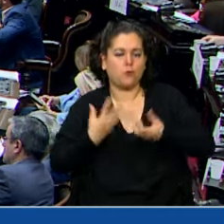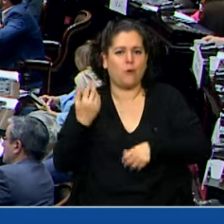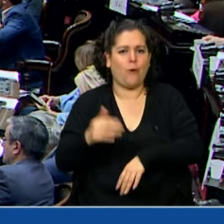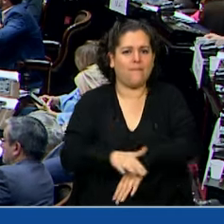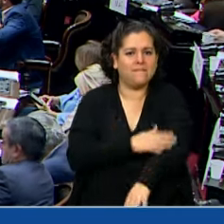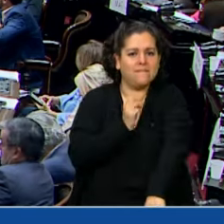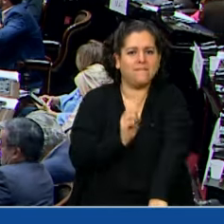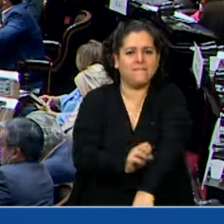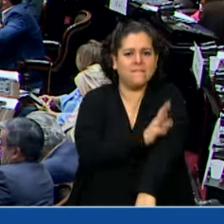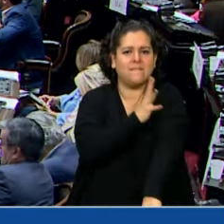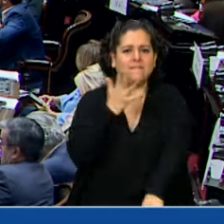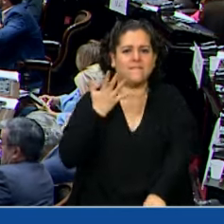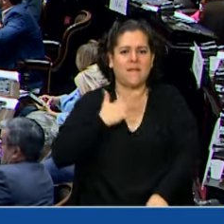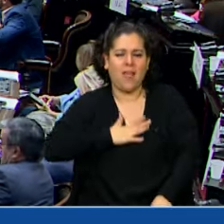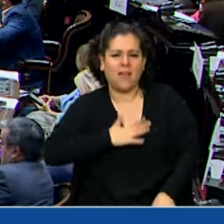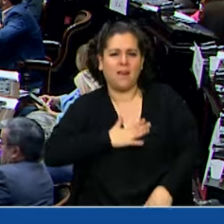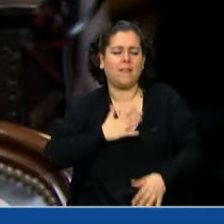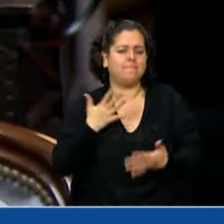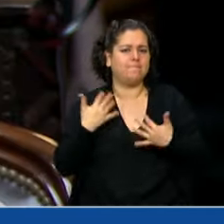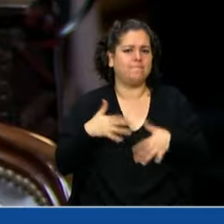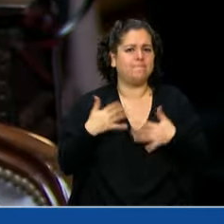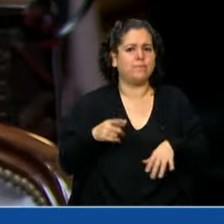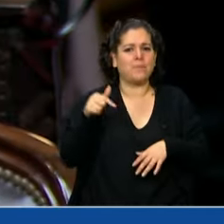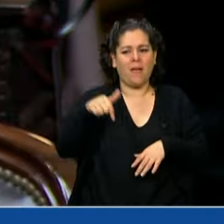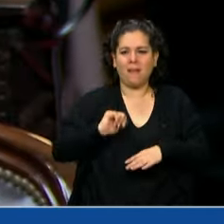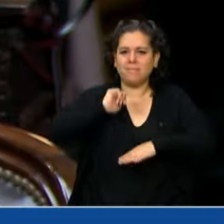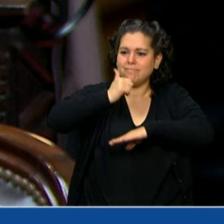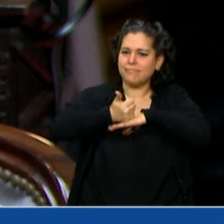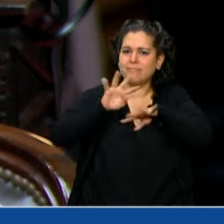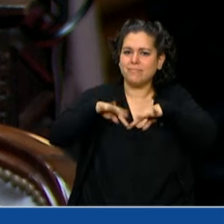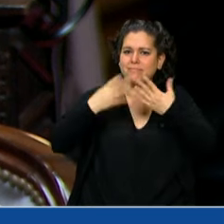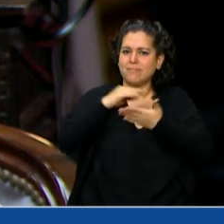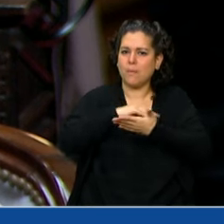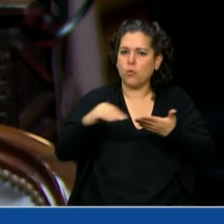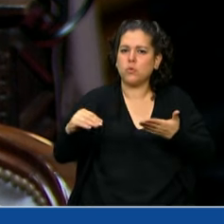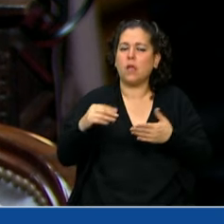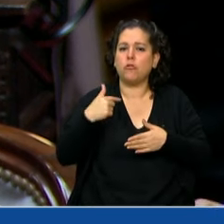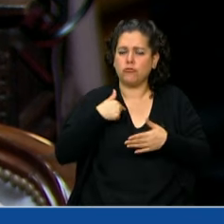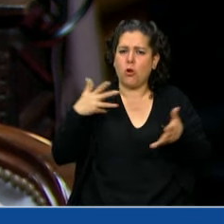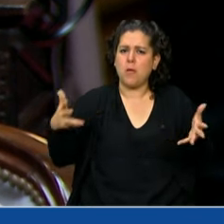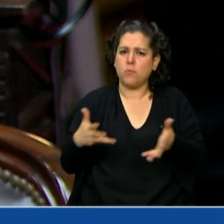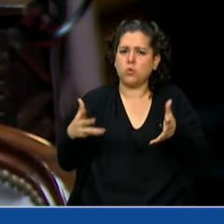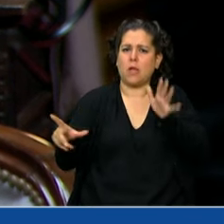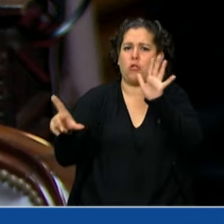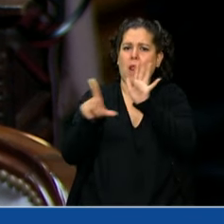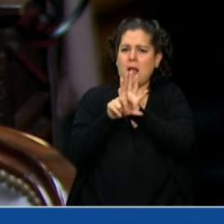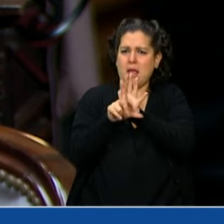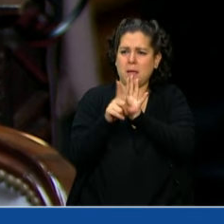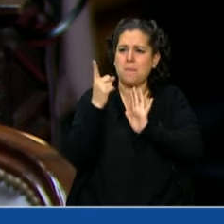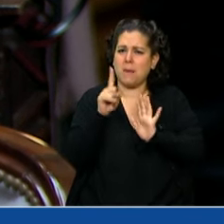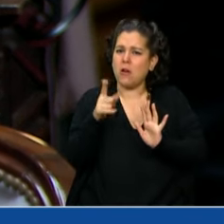alegría poder estar aquí en este recinto como impulsora de la ley pero en